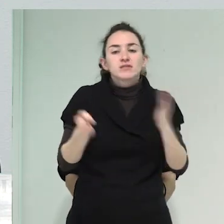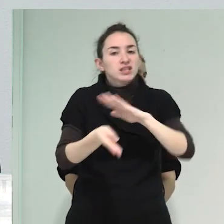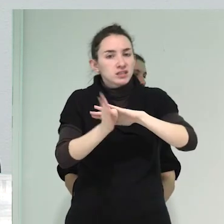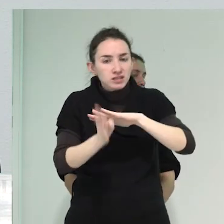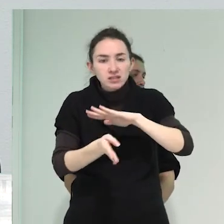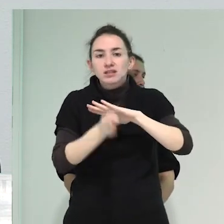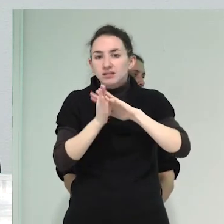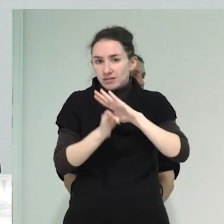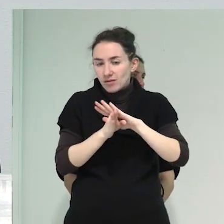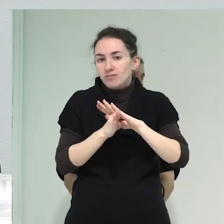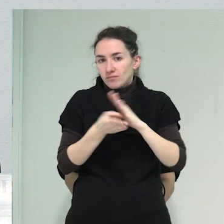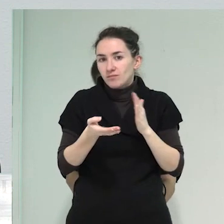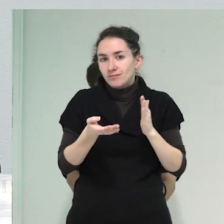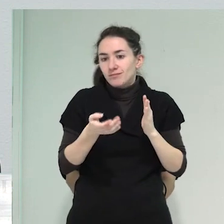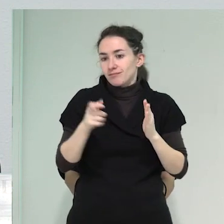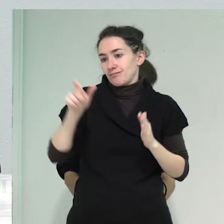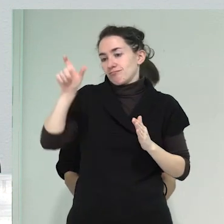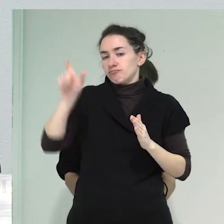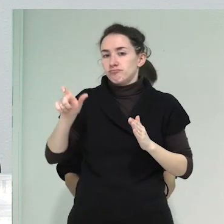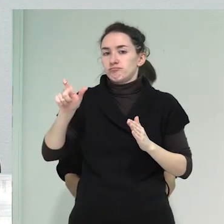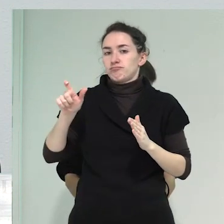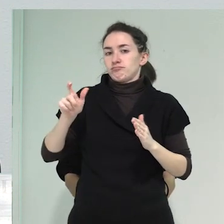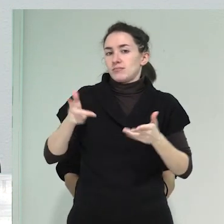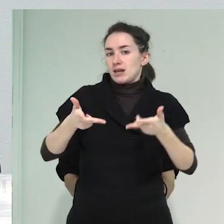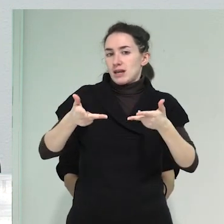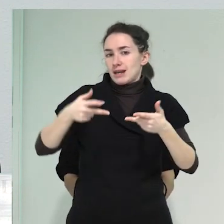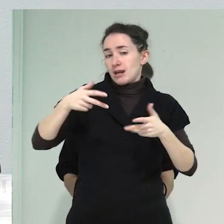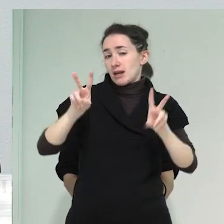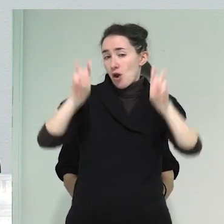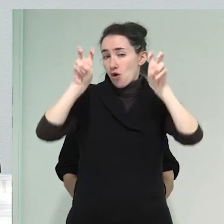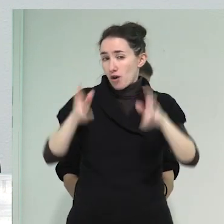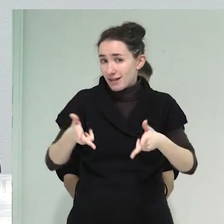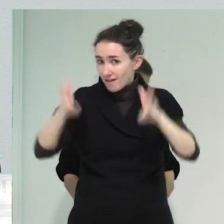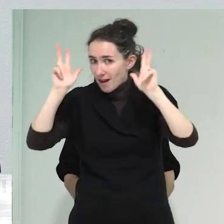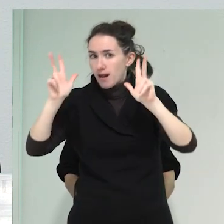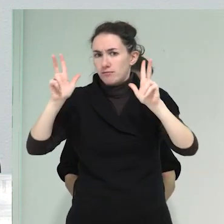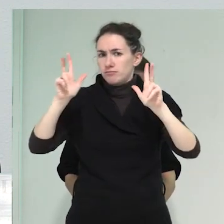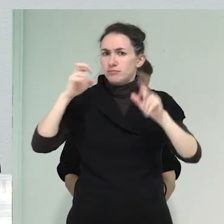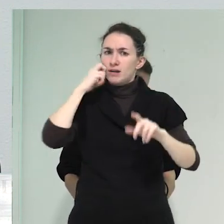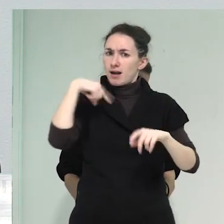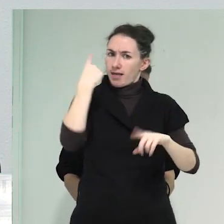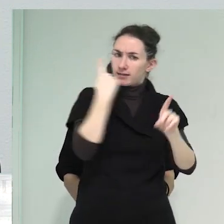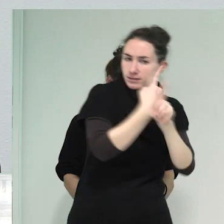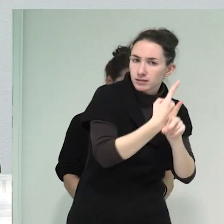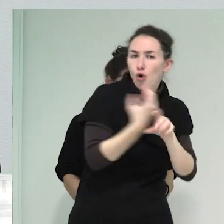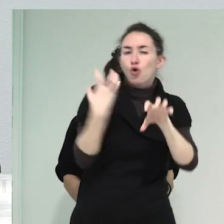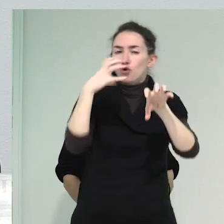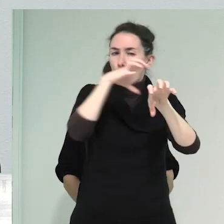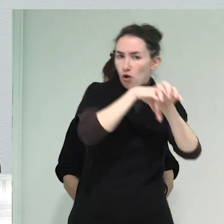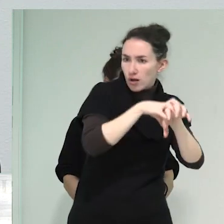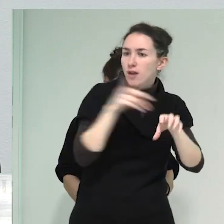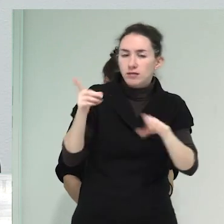son dirigidas por las élites neoliberales, que son racistas y coloniales. A Villa Ayala, América